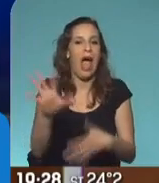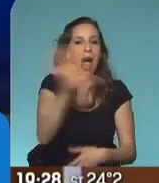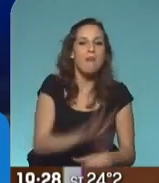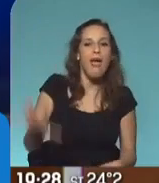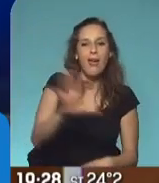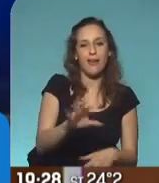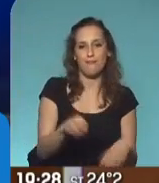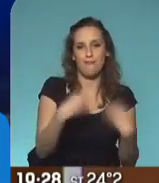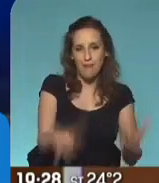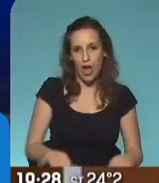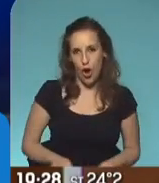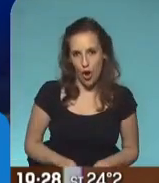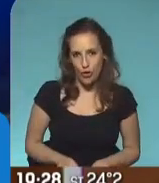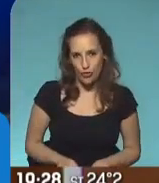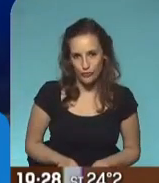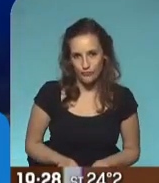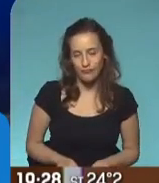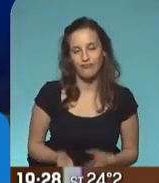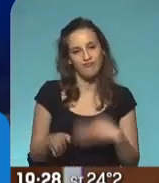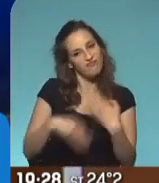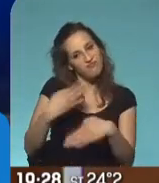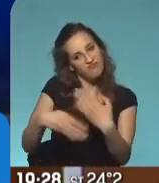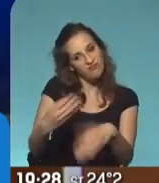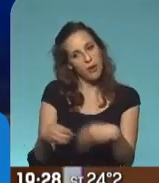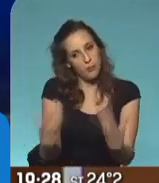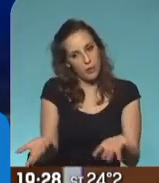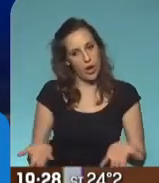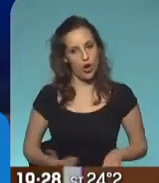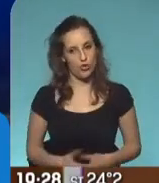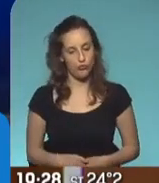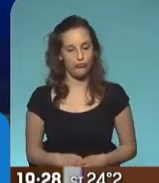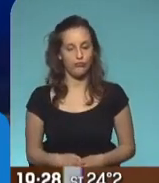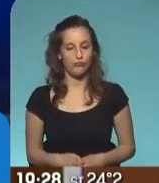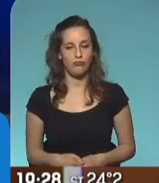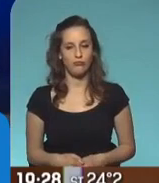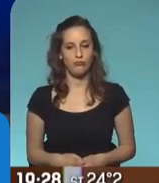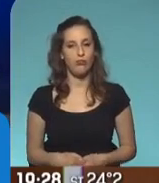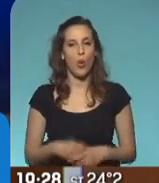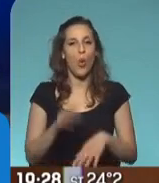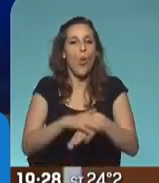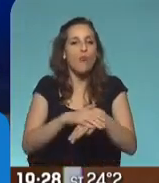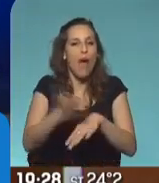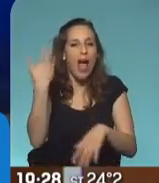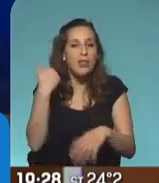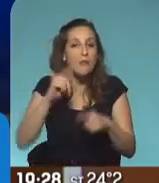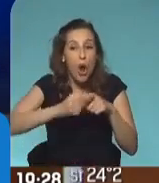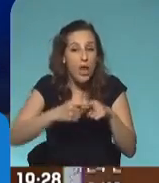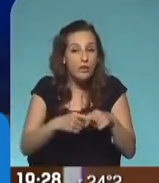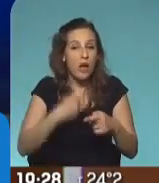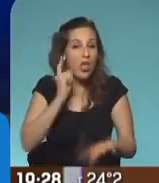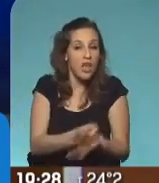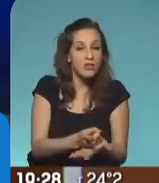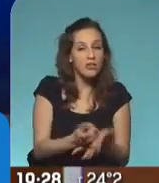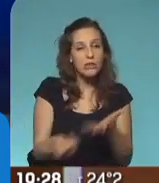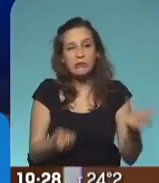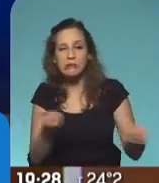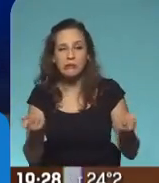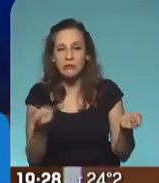entre Iberoamérica, que han estado tan dañados durante estos últimos años de políticas conservadoras, tanto